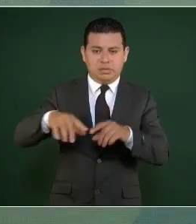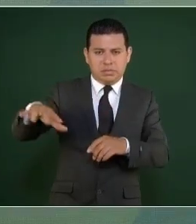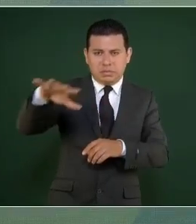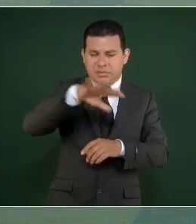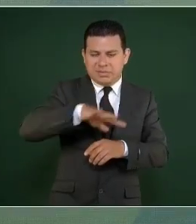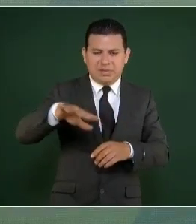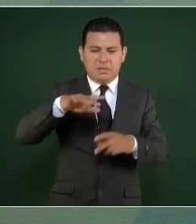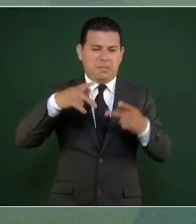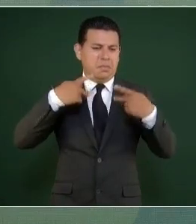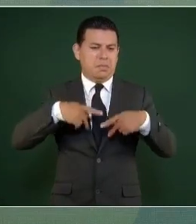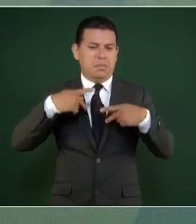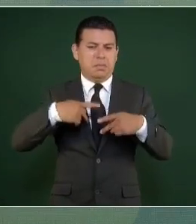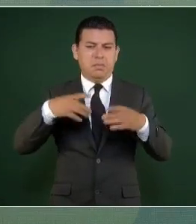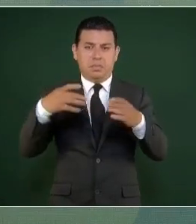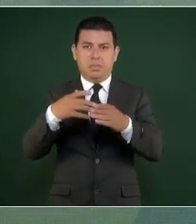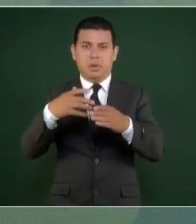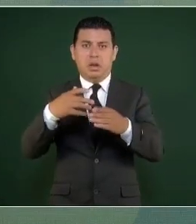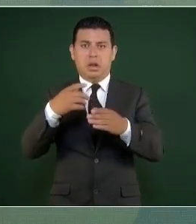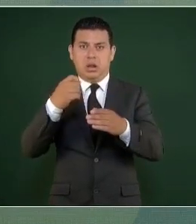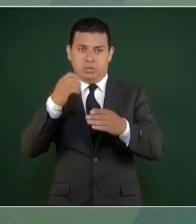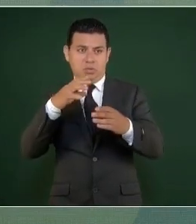pero sucia.